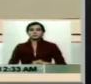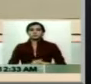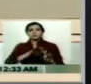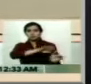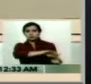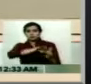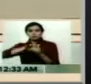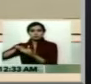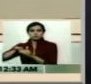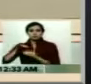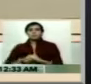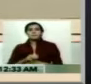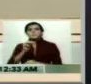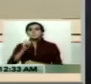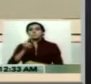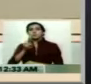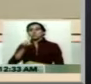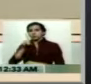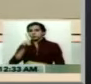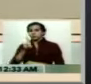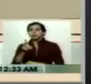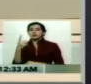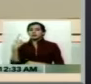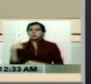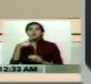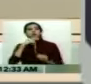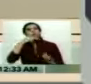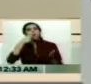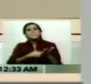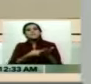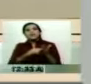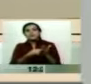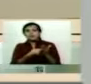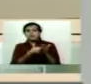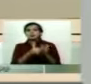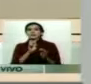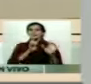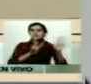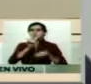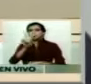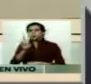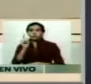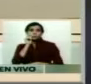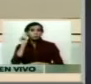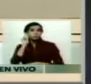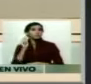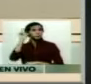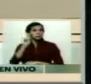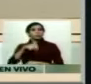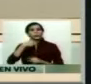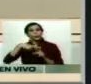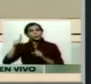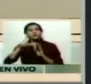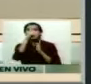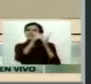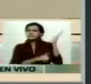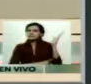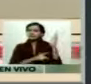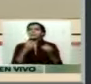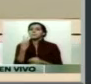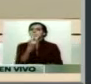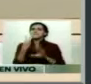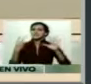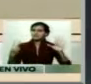el Consejo Nacional Electoral explique en su momento cuáles han sido las razones de adjudicar con tardanza a